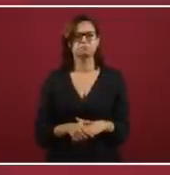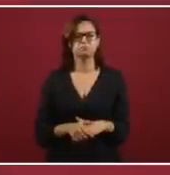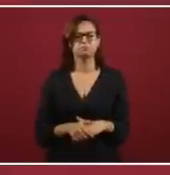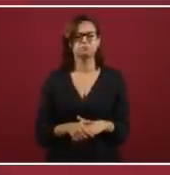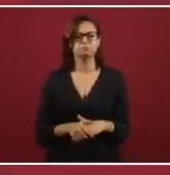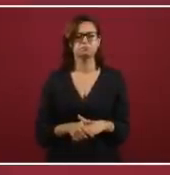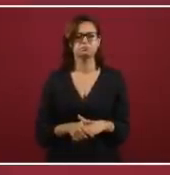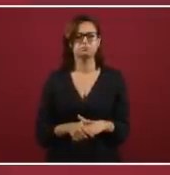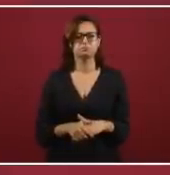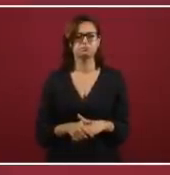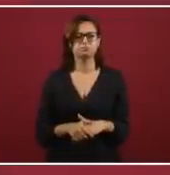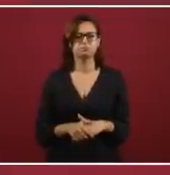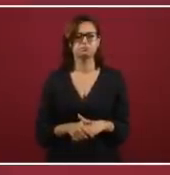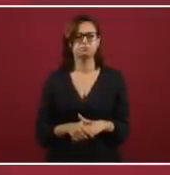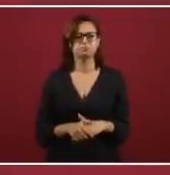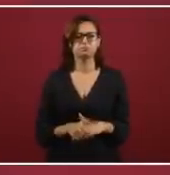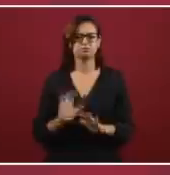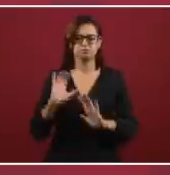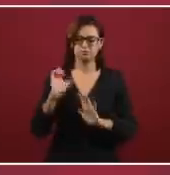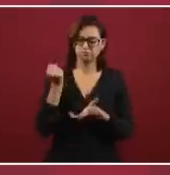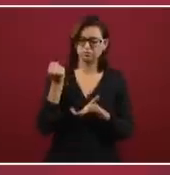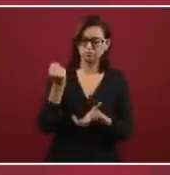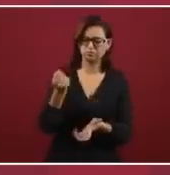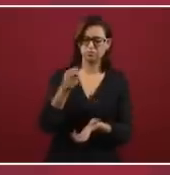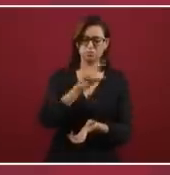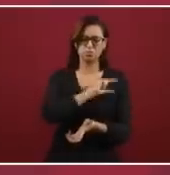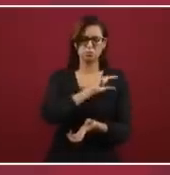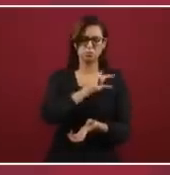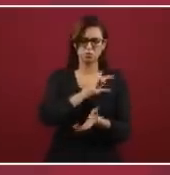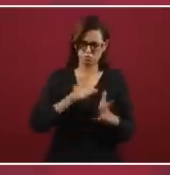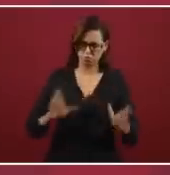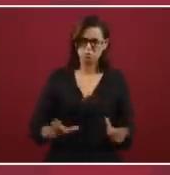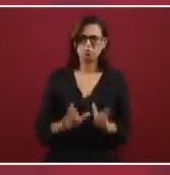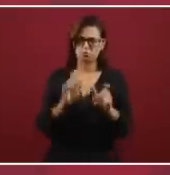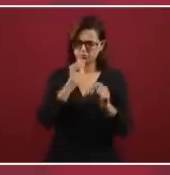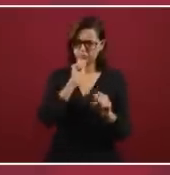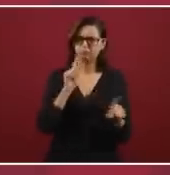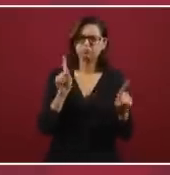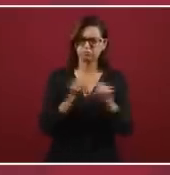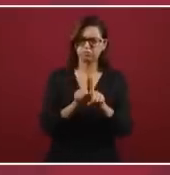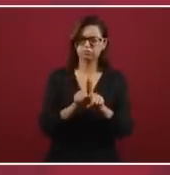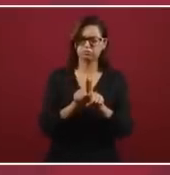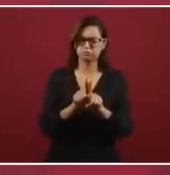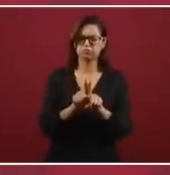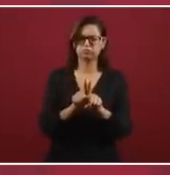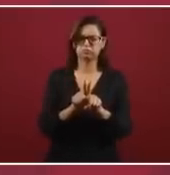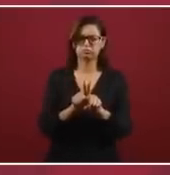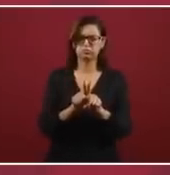fomento a la inversión privada, el que se logre